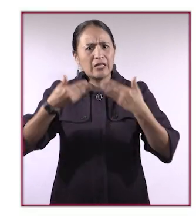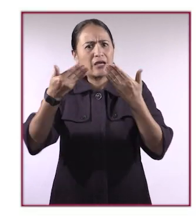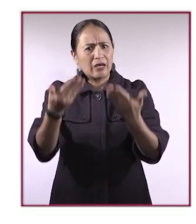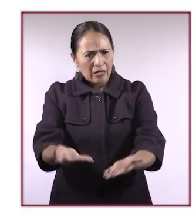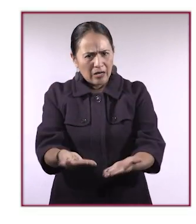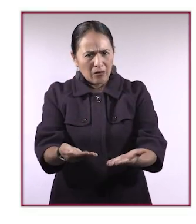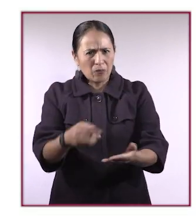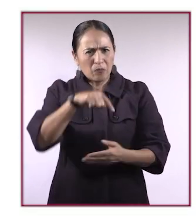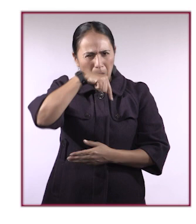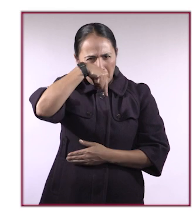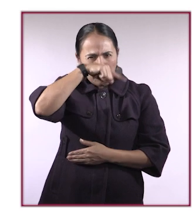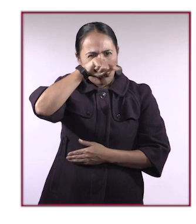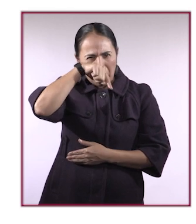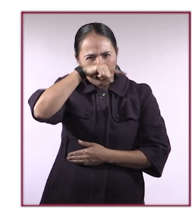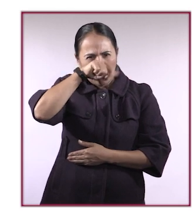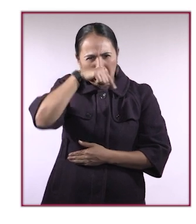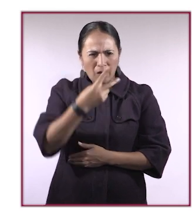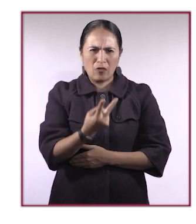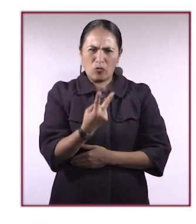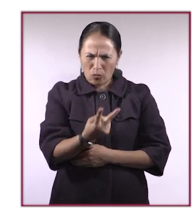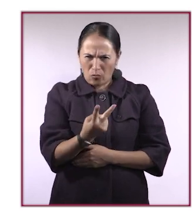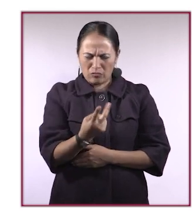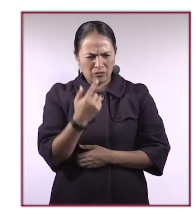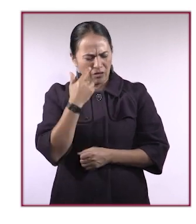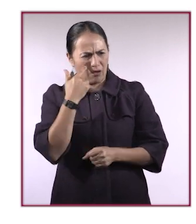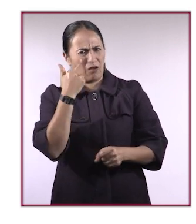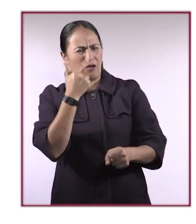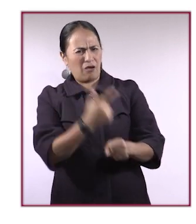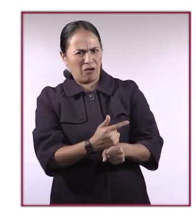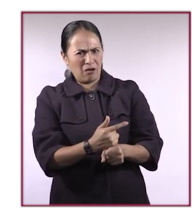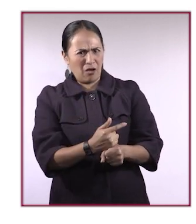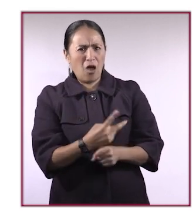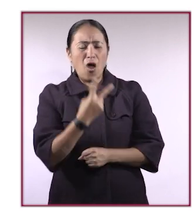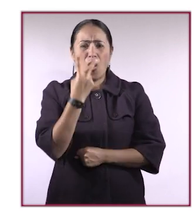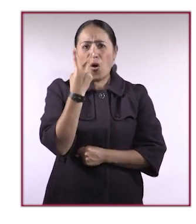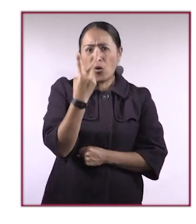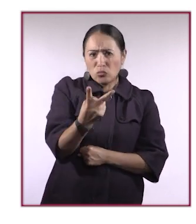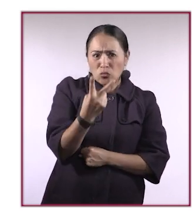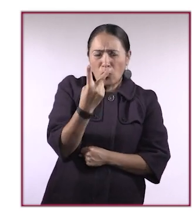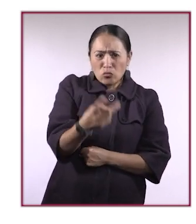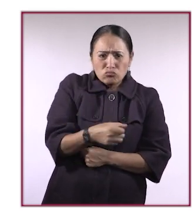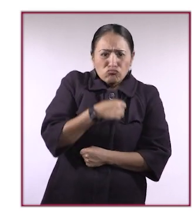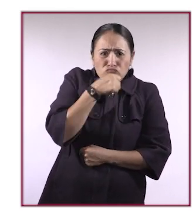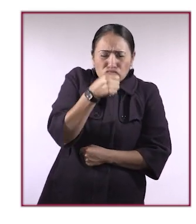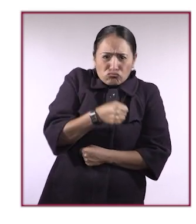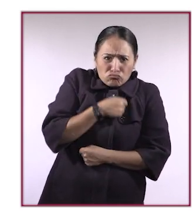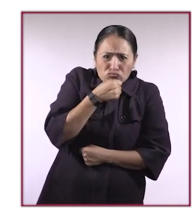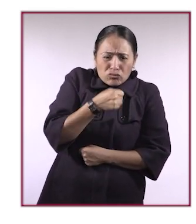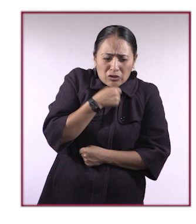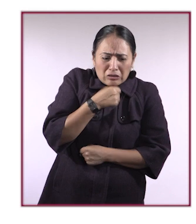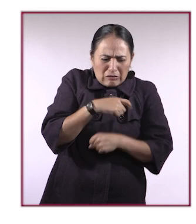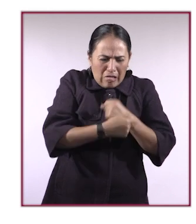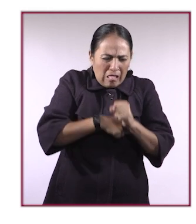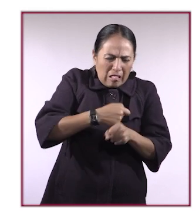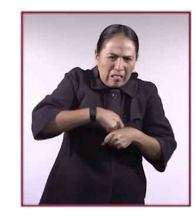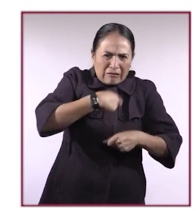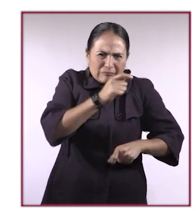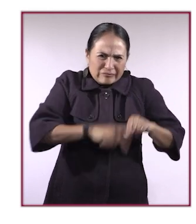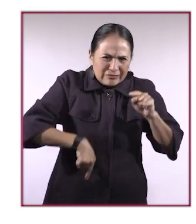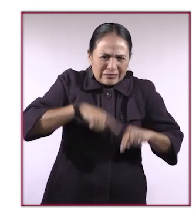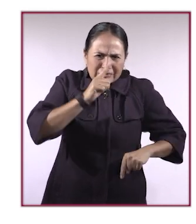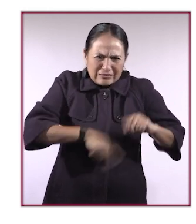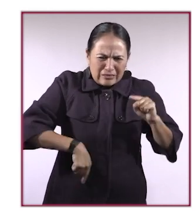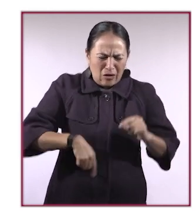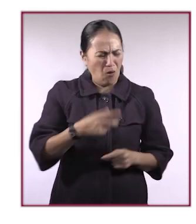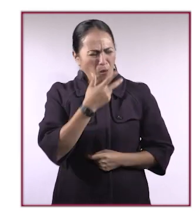Cuando llegaron donde estaban los guajolotes, en lugar de estos, se encontraron a dos viejecitos tratando de